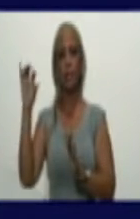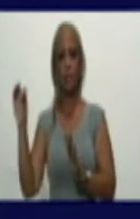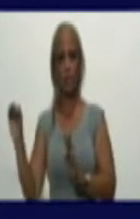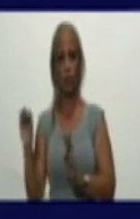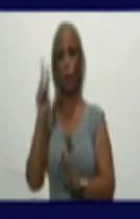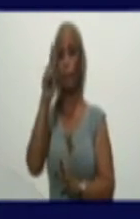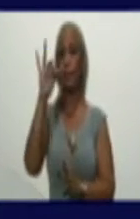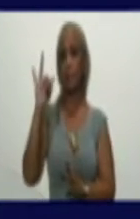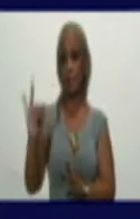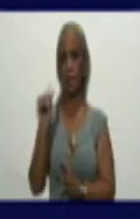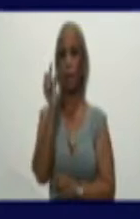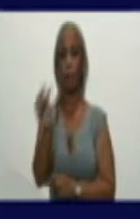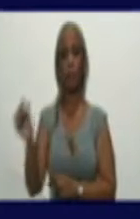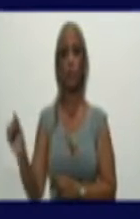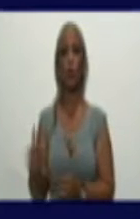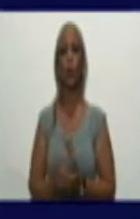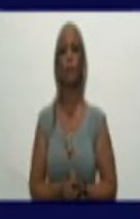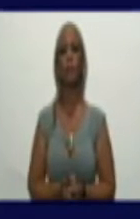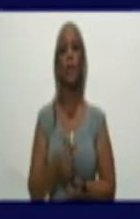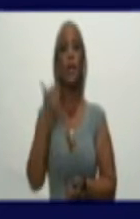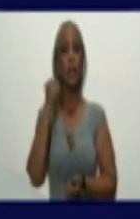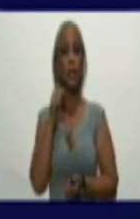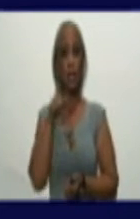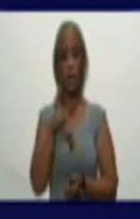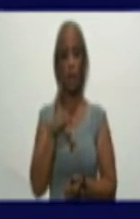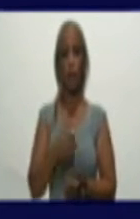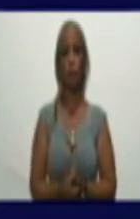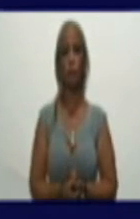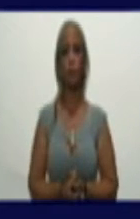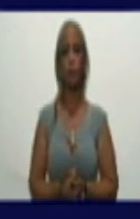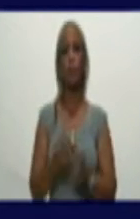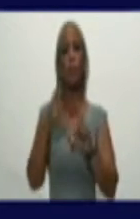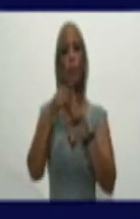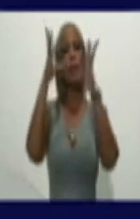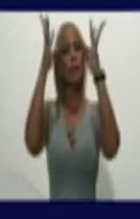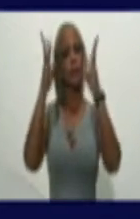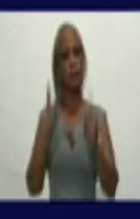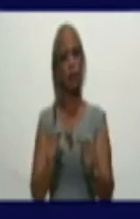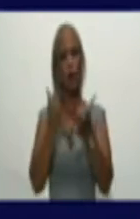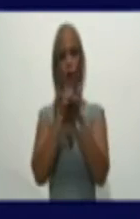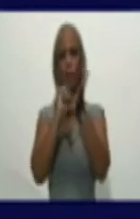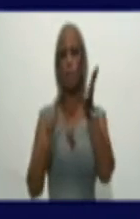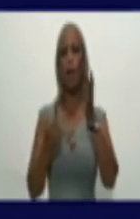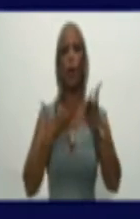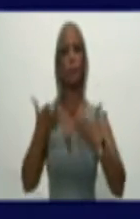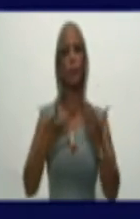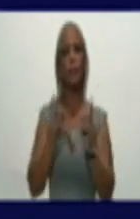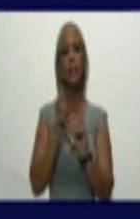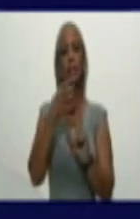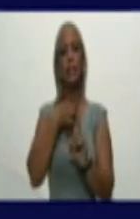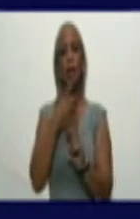3.927 pacientes y de ellos la cifra de confirmados activos asciende ya a